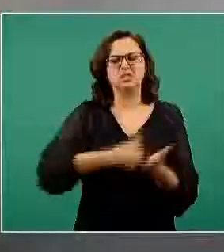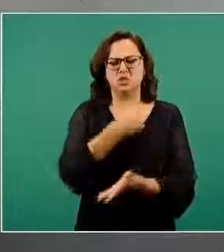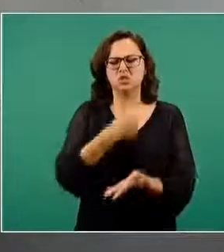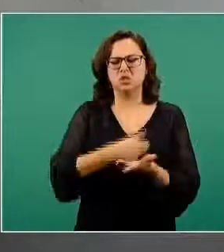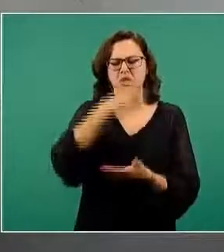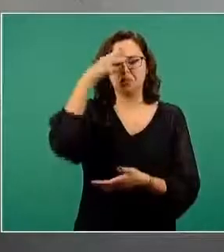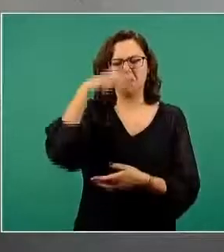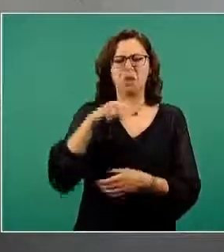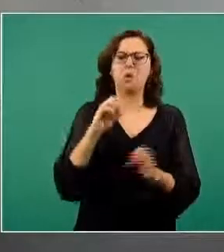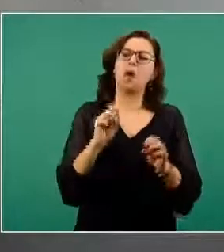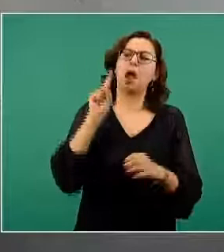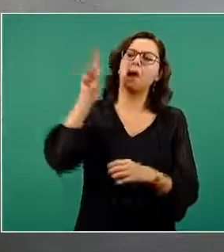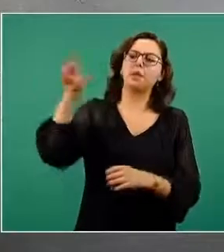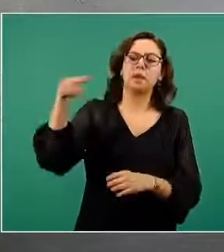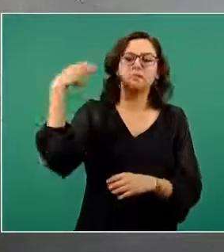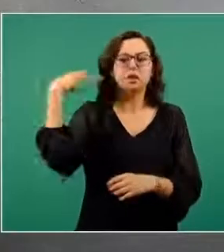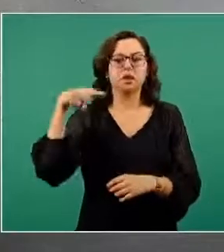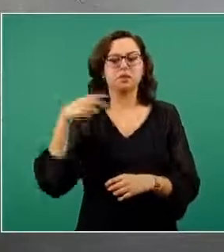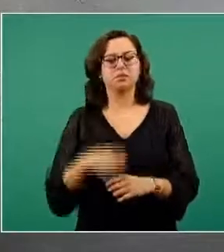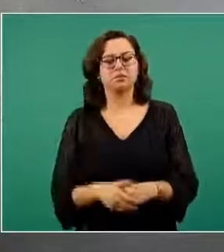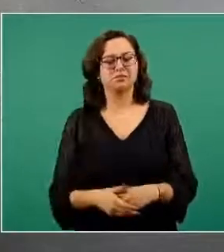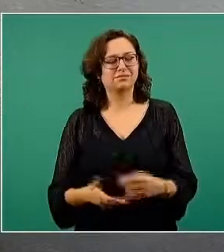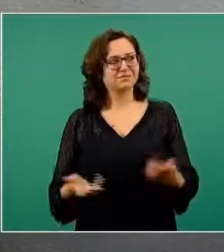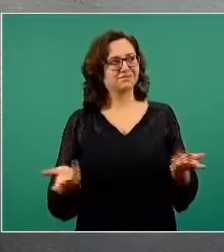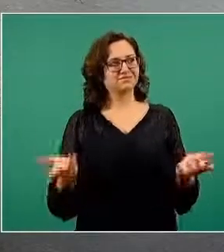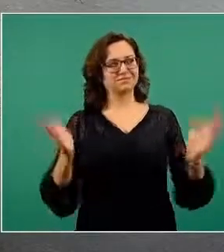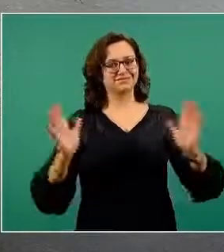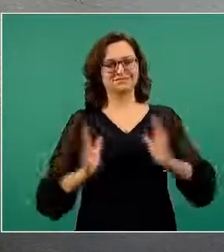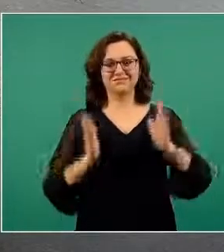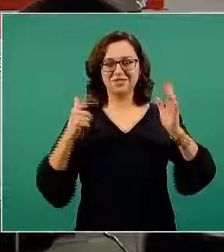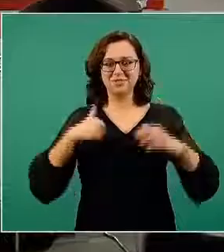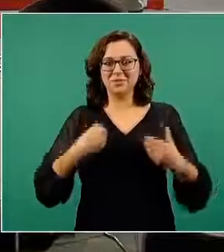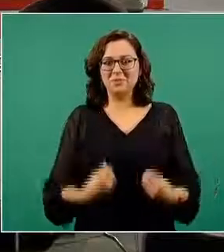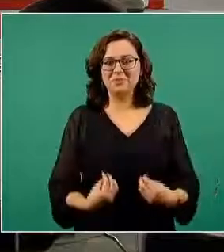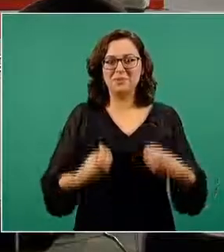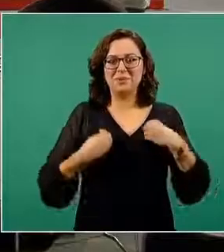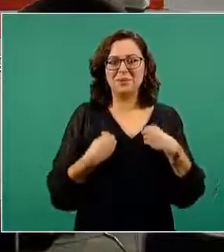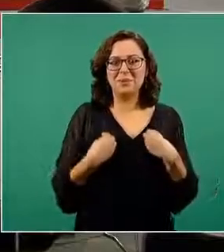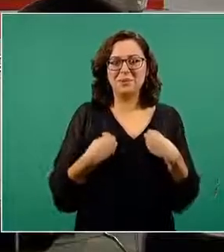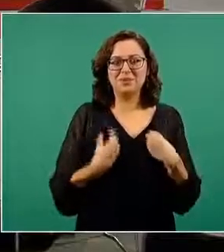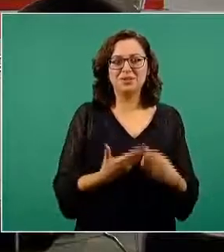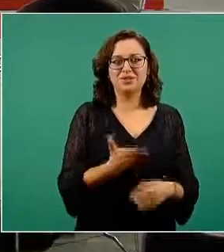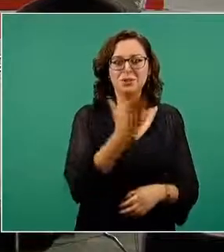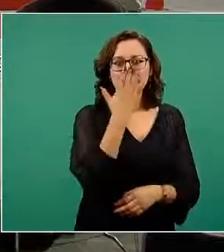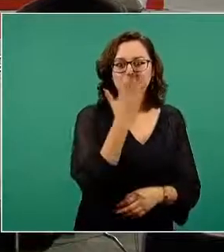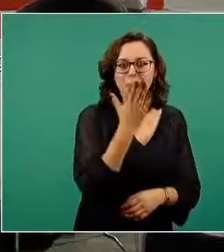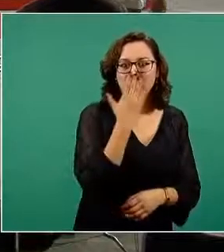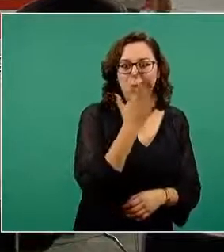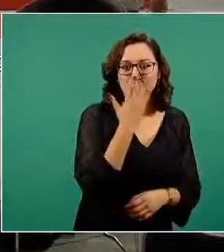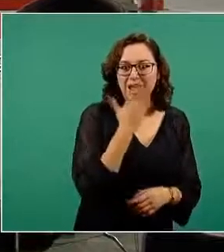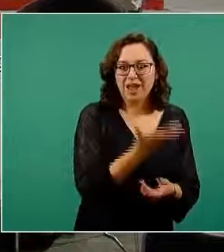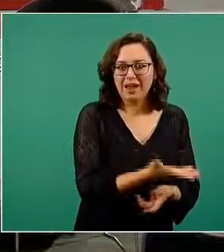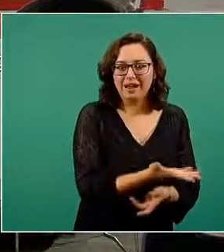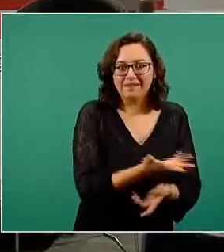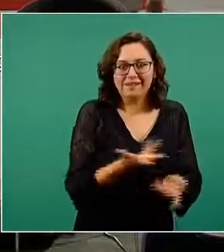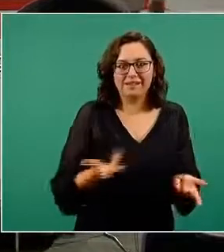vaya a Veracruz, pues, como si estuviera muy cerca de Hermosillo. Pero también está el caso de sectores muy importantes,